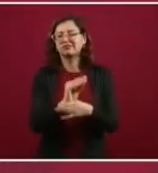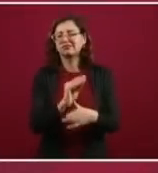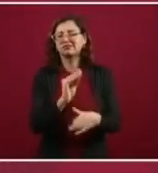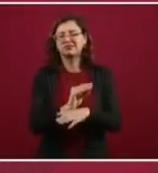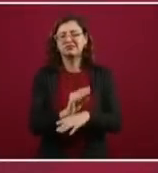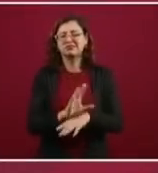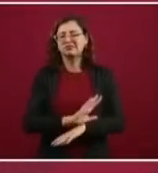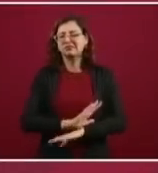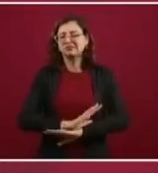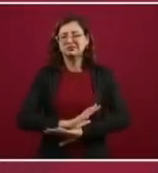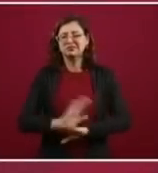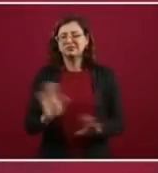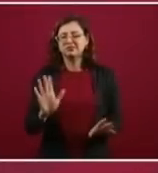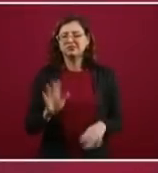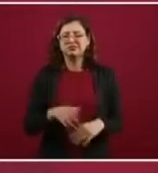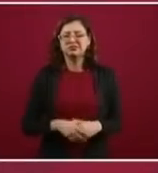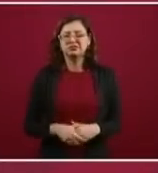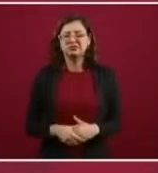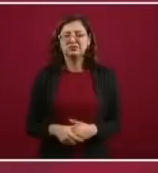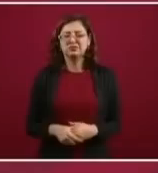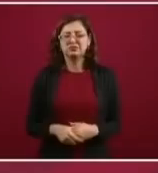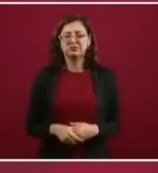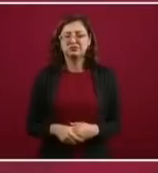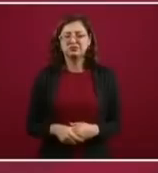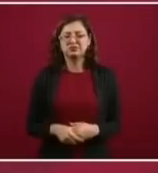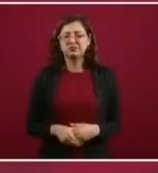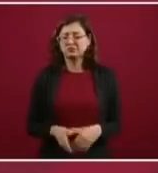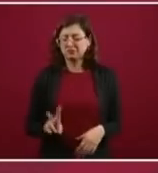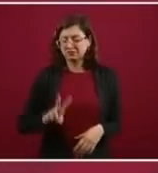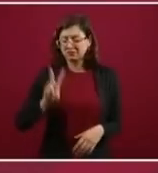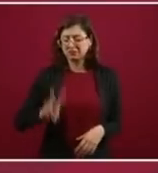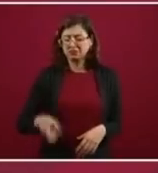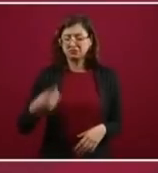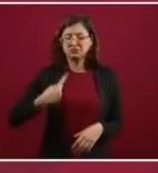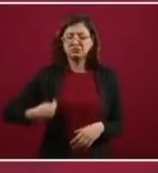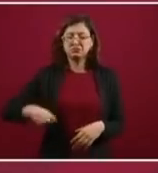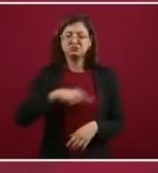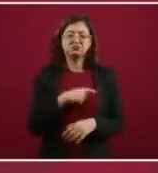La verdad es que actuamos de conformidad con la Constitución.